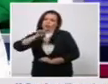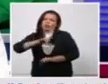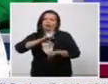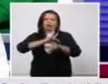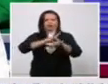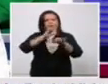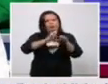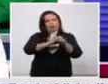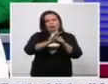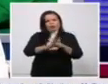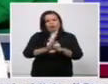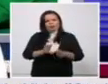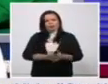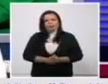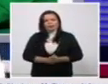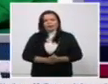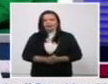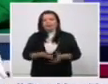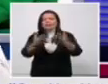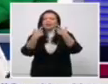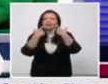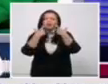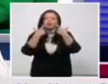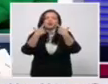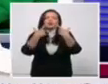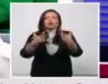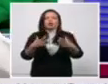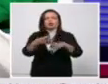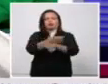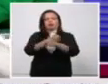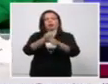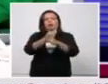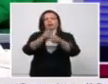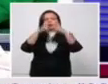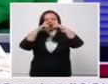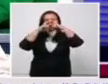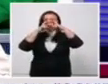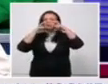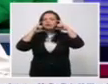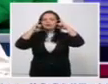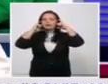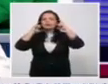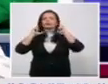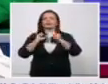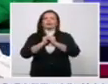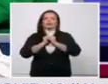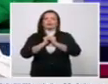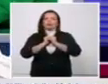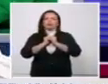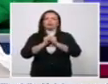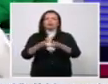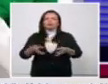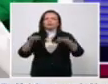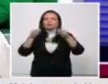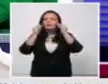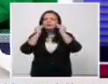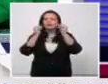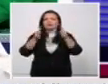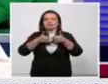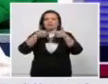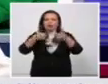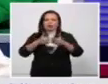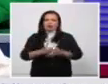imprescindible. Es imprescindible con esas recomendaciones, que cubra todo, que se ajuste, que tenga doble o triple capa, o si